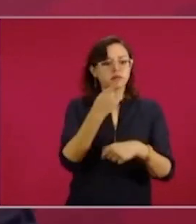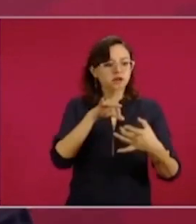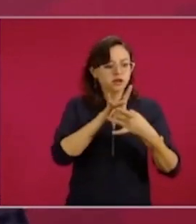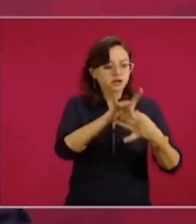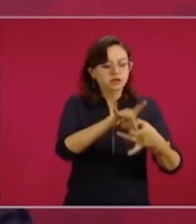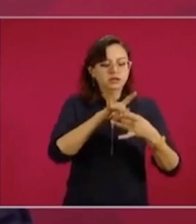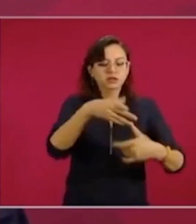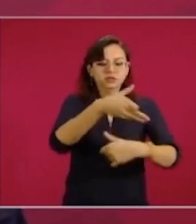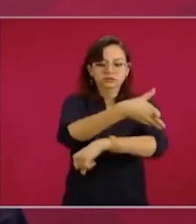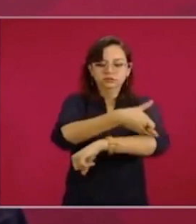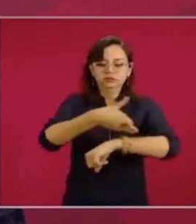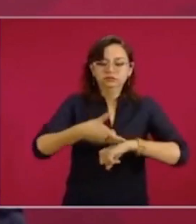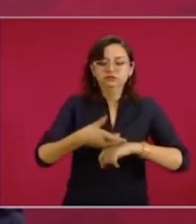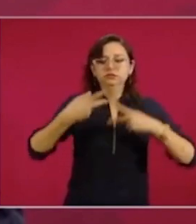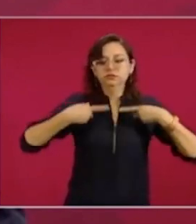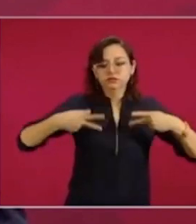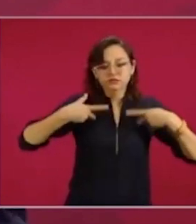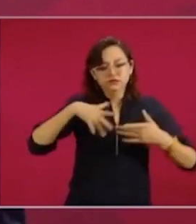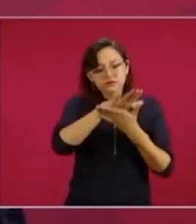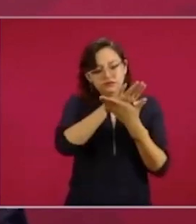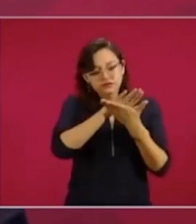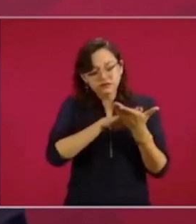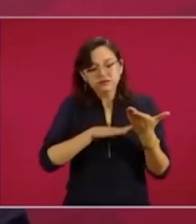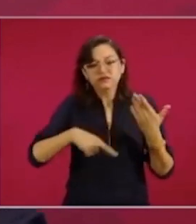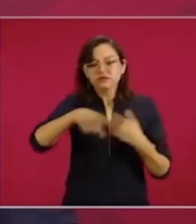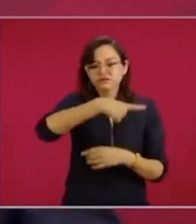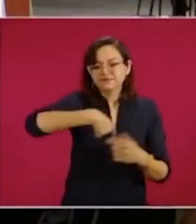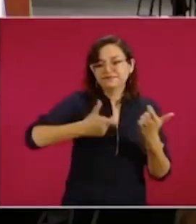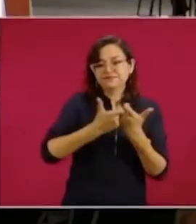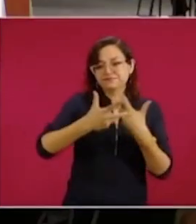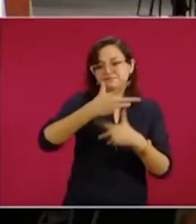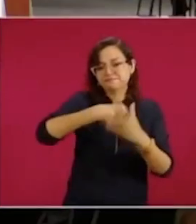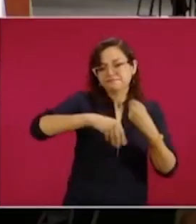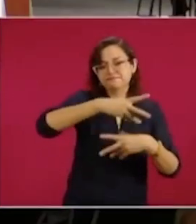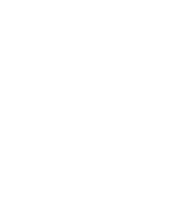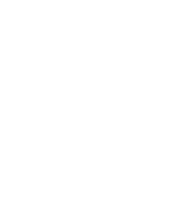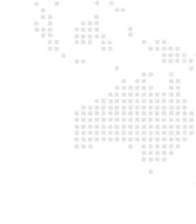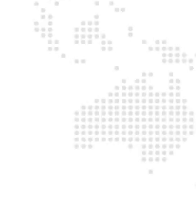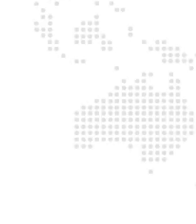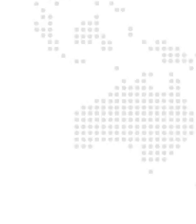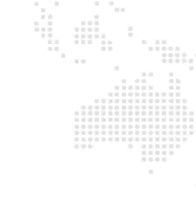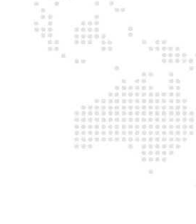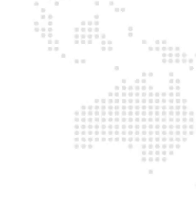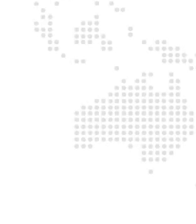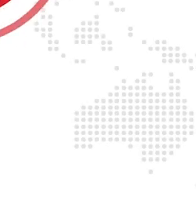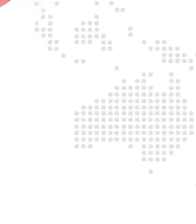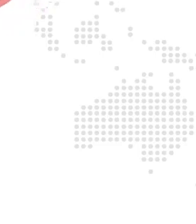personas pues que mueven realmente la economía de nuestro país.